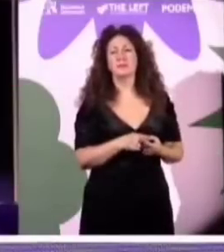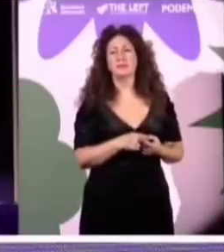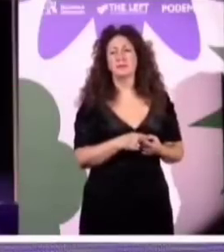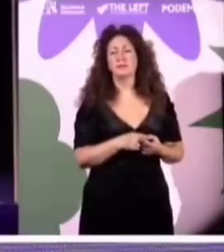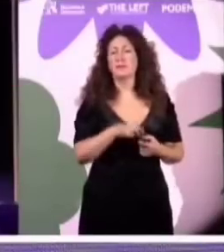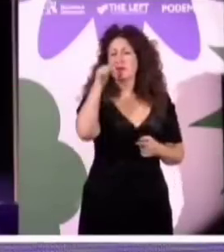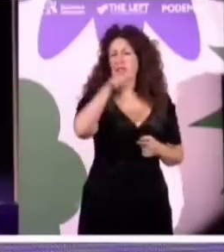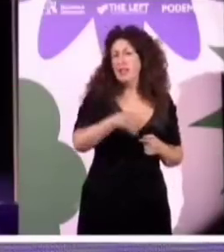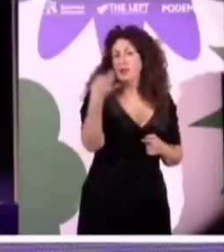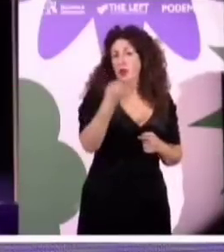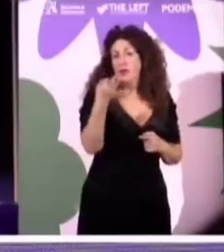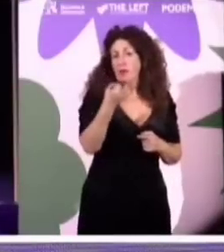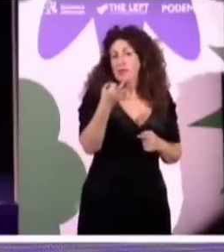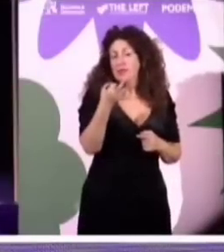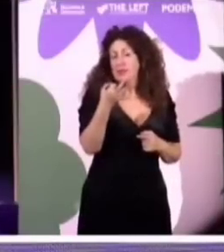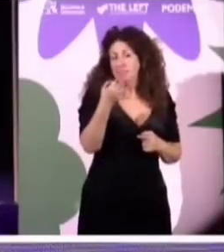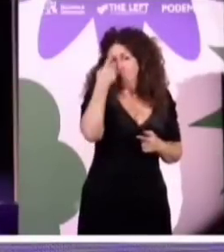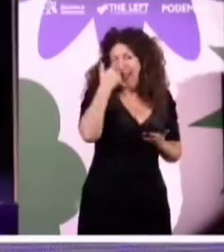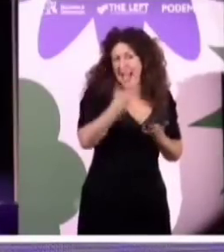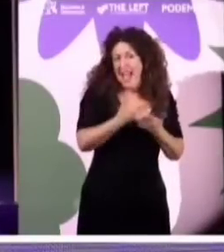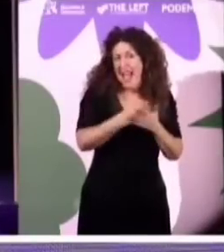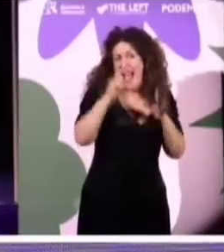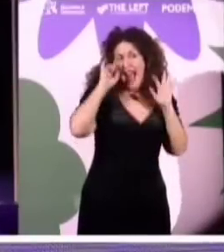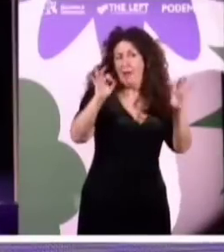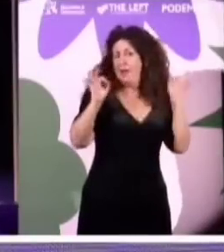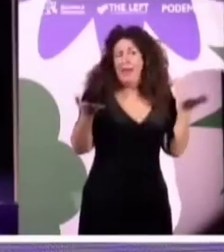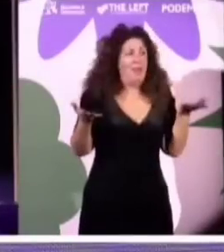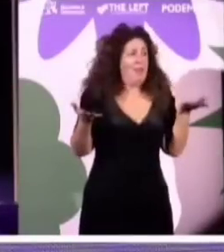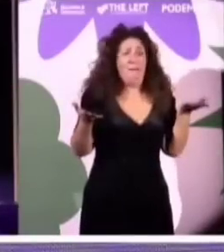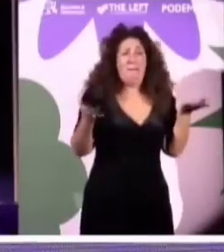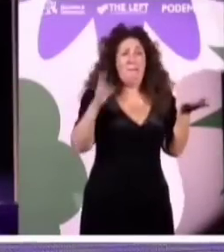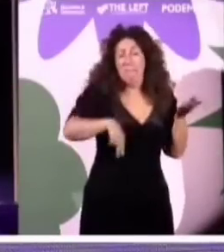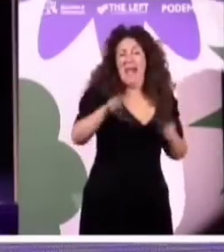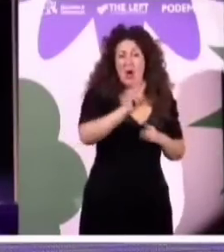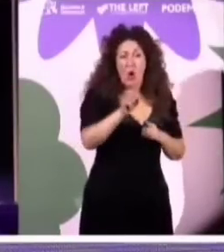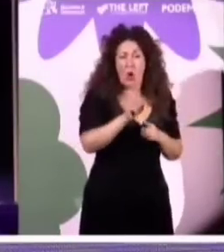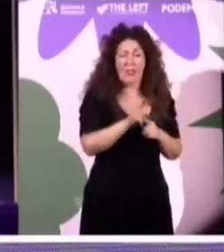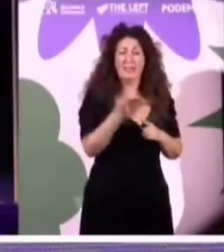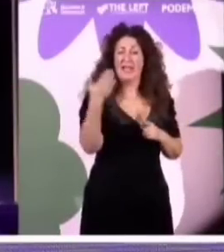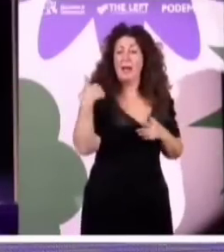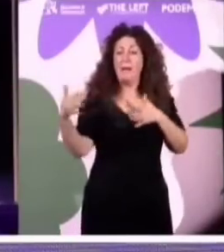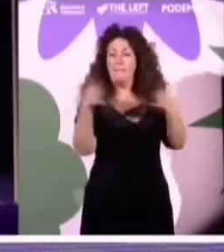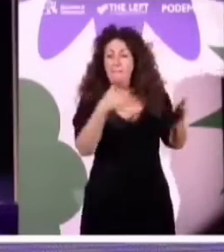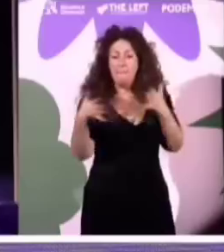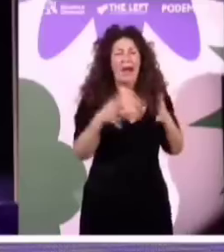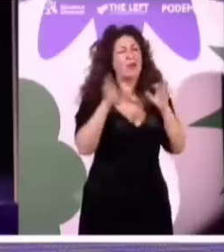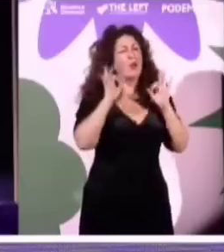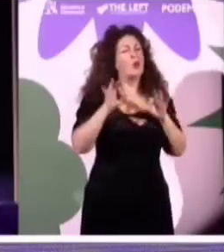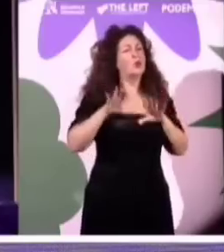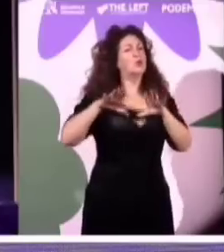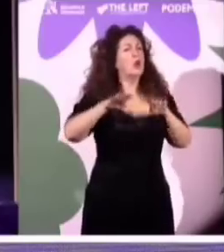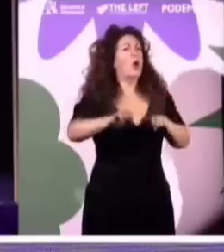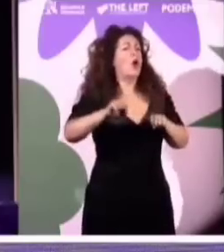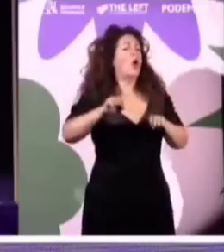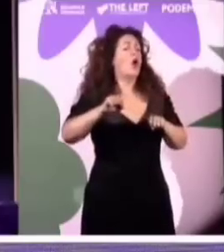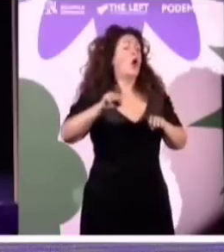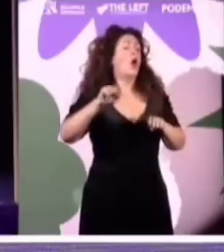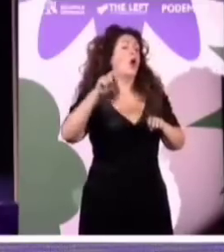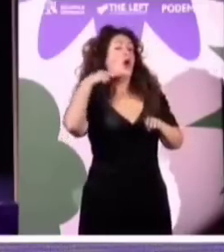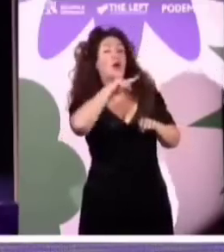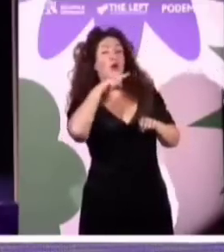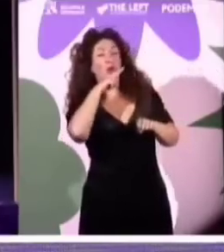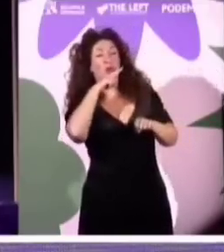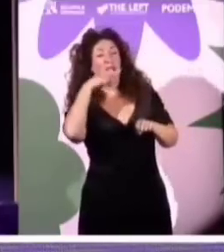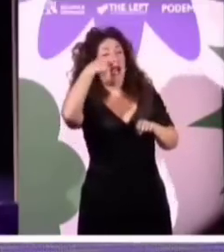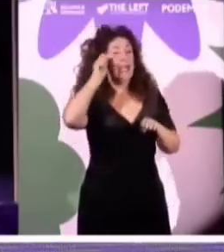Esto debería ser una evidencia, pero no lo es. En el mes de marzo, al calor de la invasión rusa de Ucrania, Pablo Elordu y